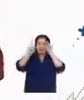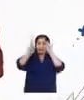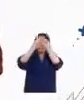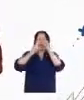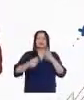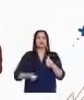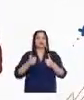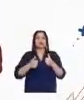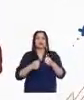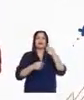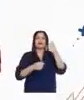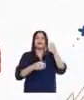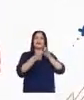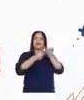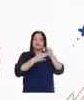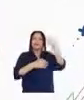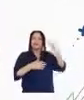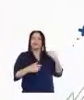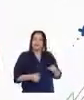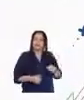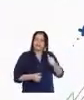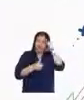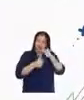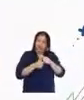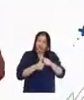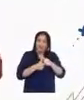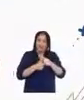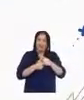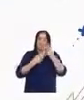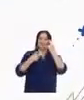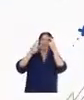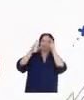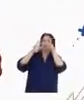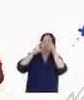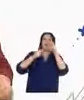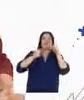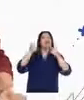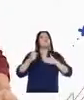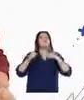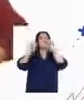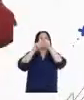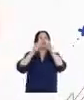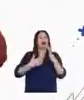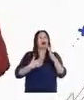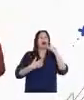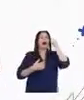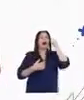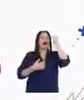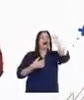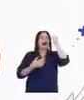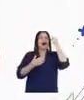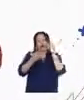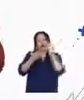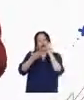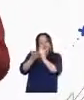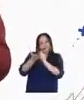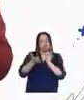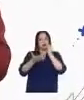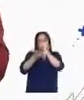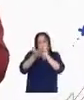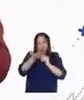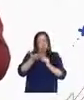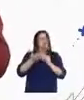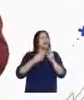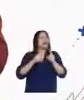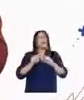importante el punto anterior, ¿no crees? Visualiza tu meta. escríbela o dibújala, haz un